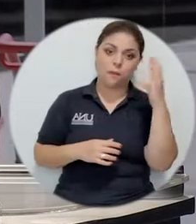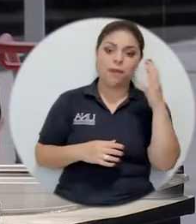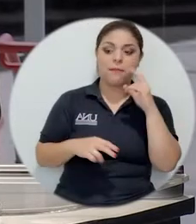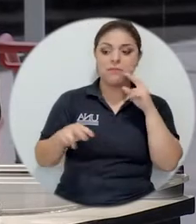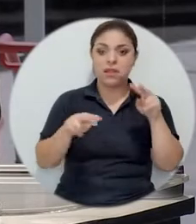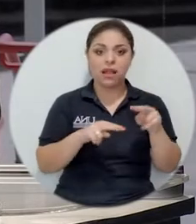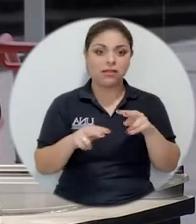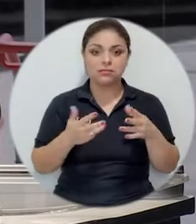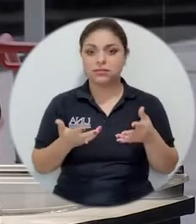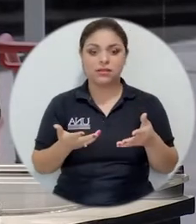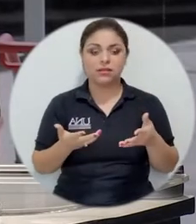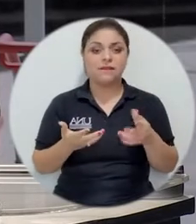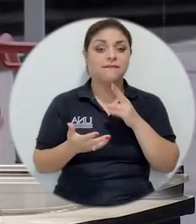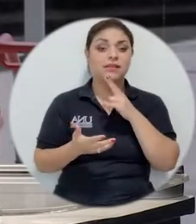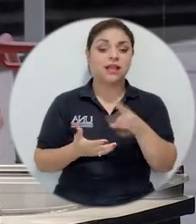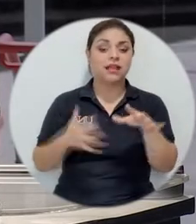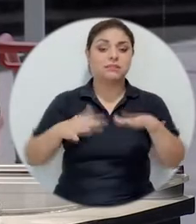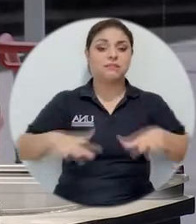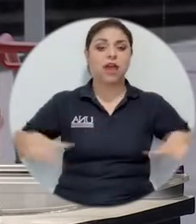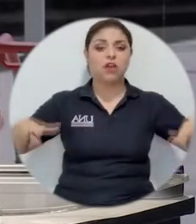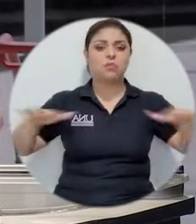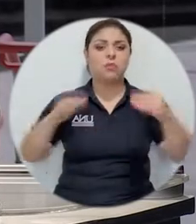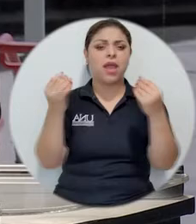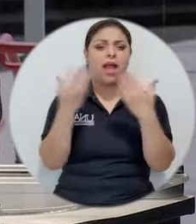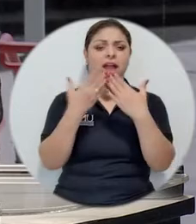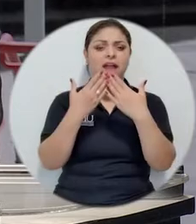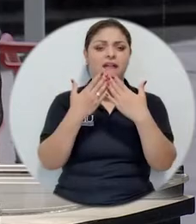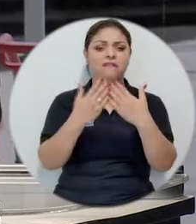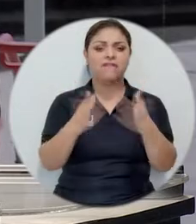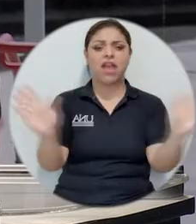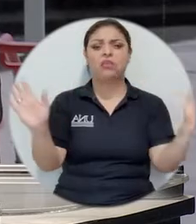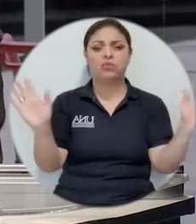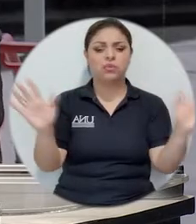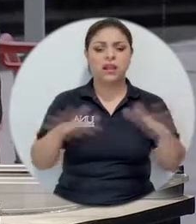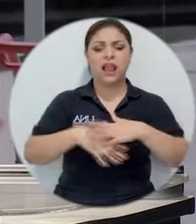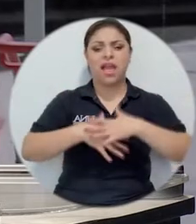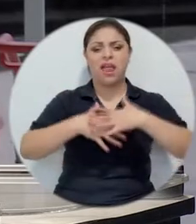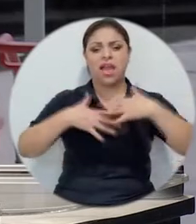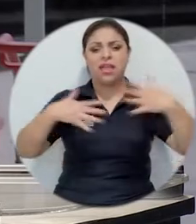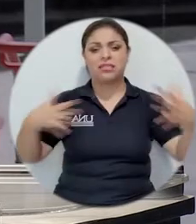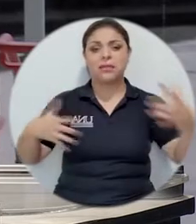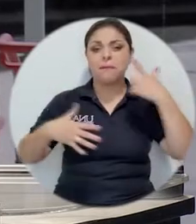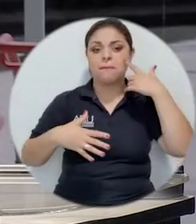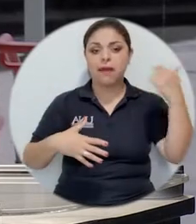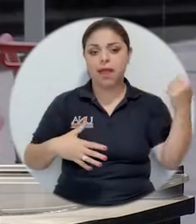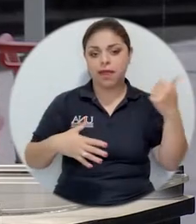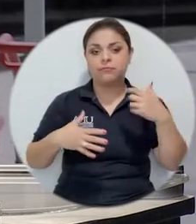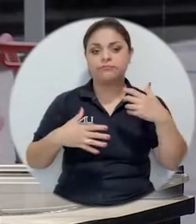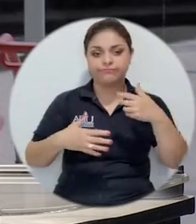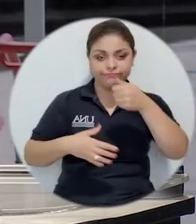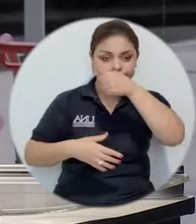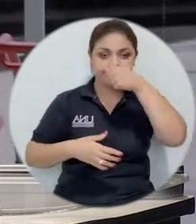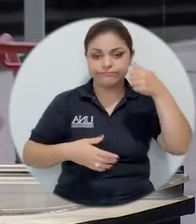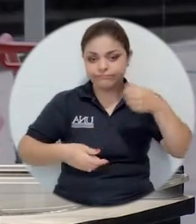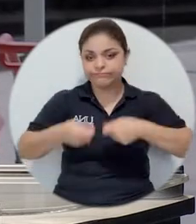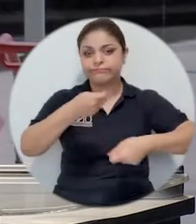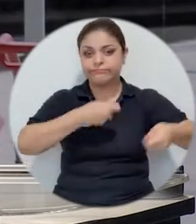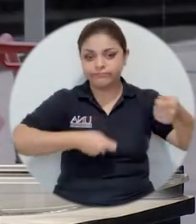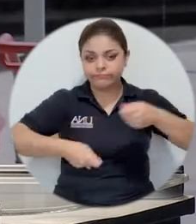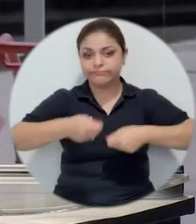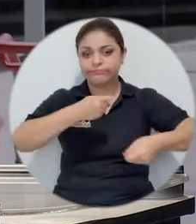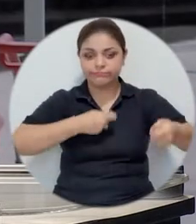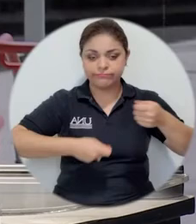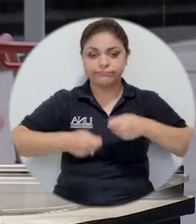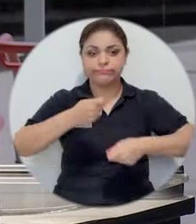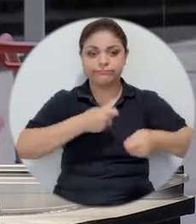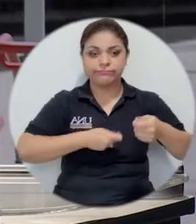espacio bastante abierto para este tipo de delincuencia. Y por otra parte, que